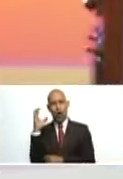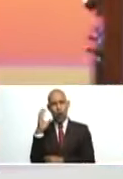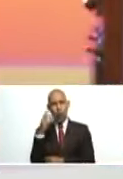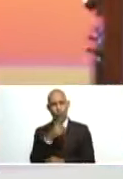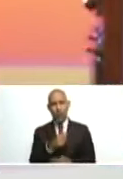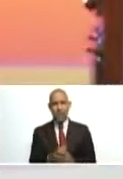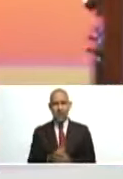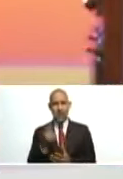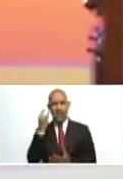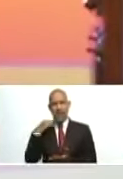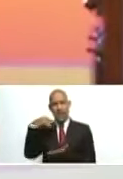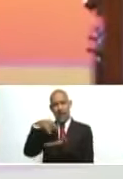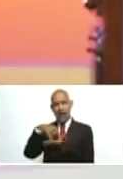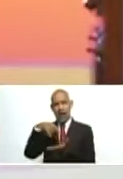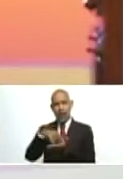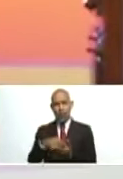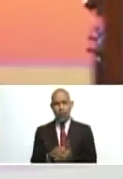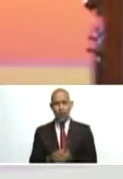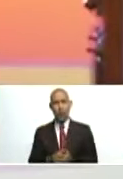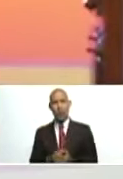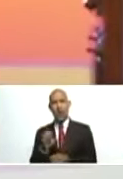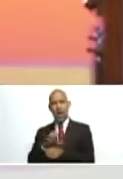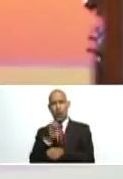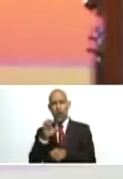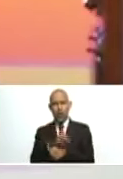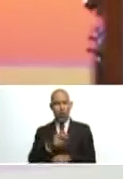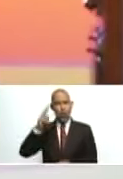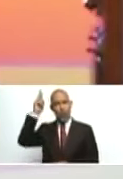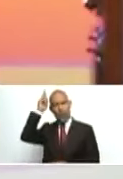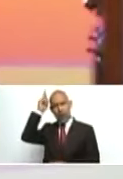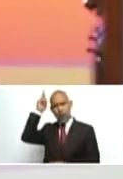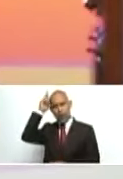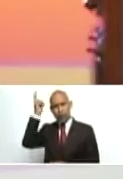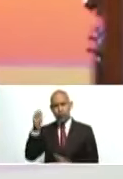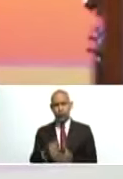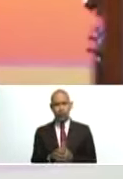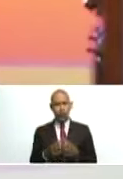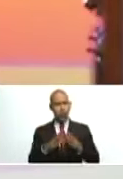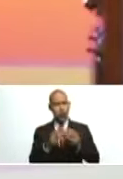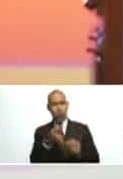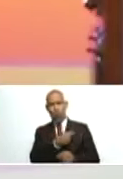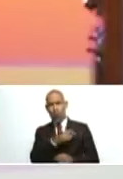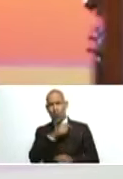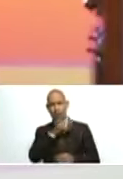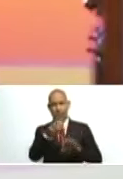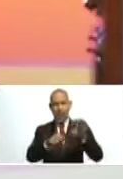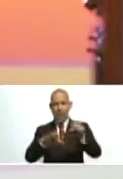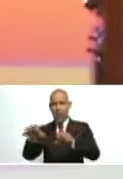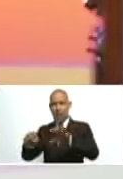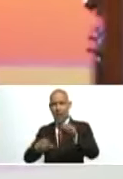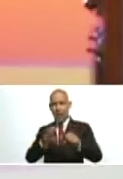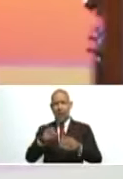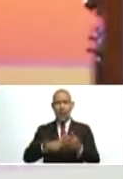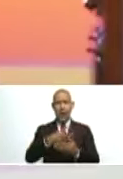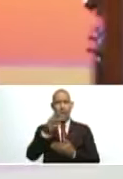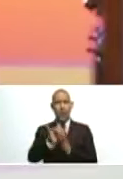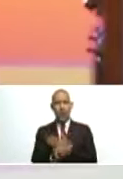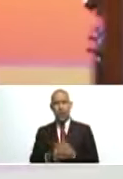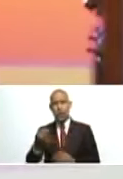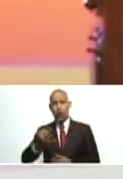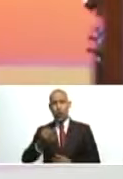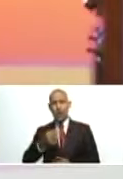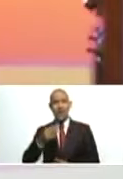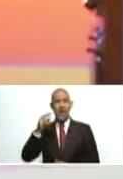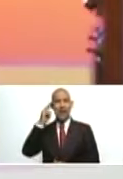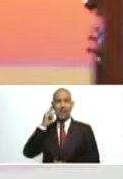en Valencia, en Quito, en Lima, las oligarquías que apuñalearon el proyecto original del libertador